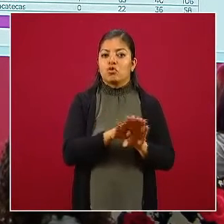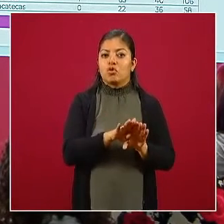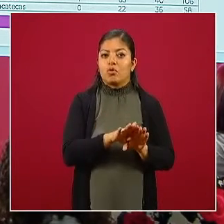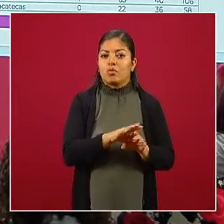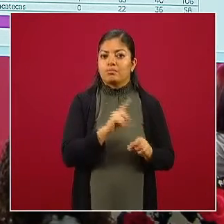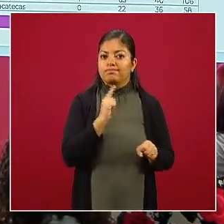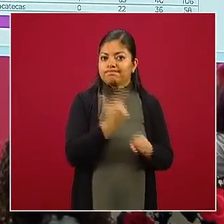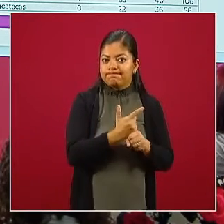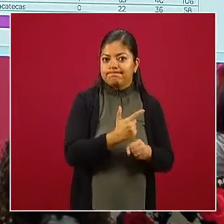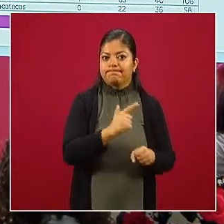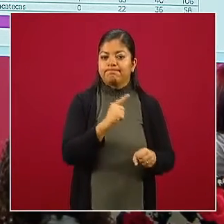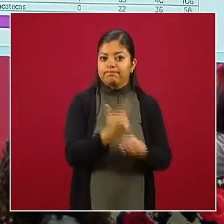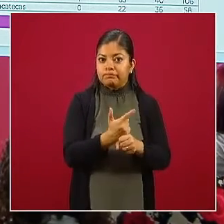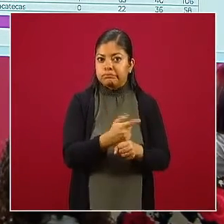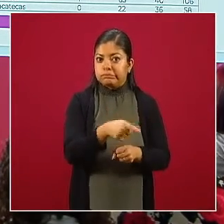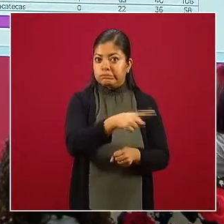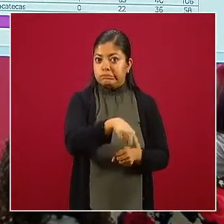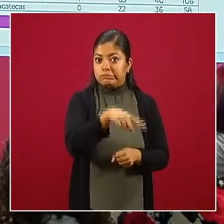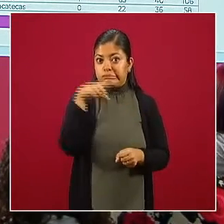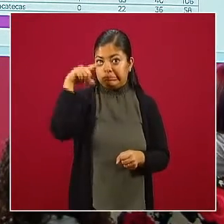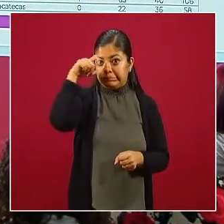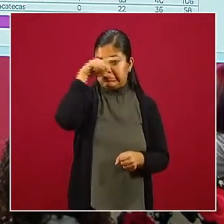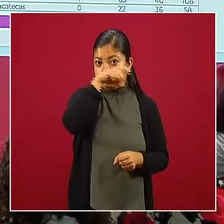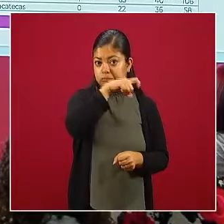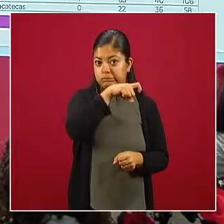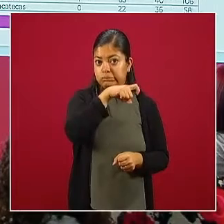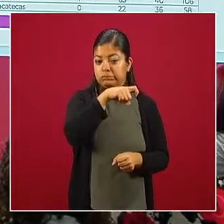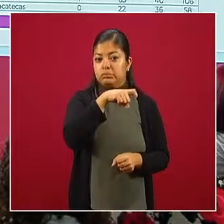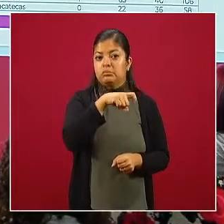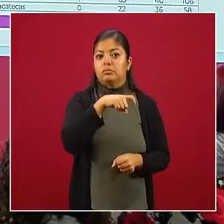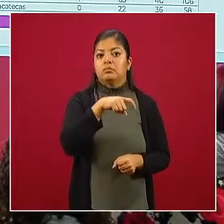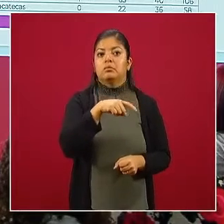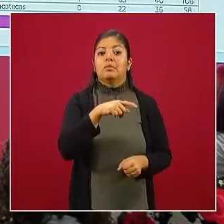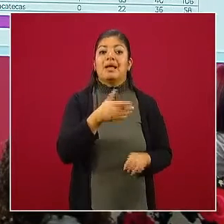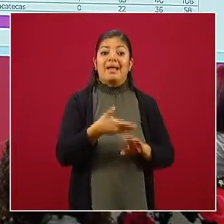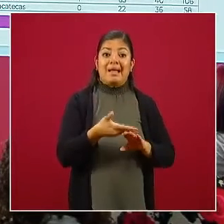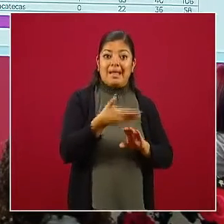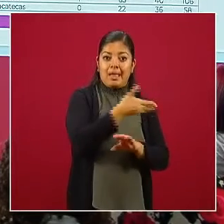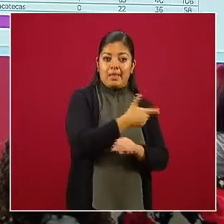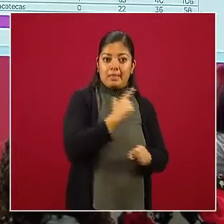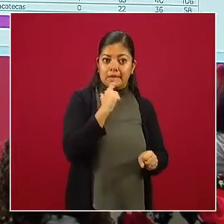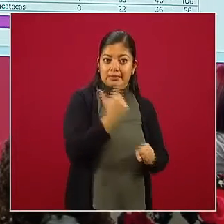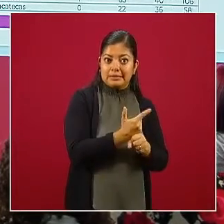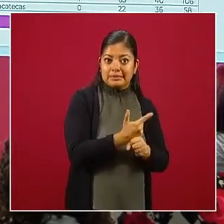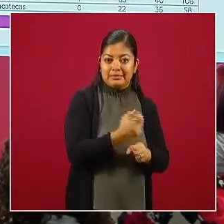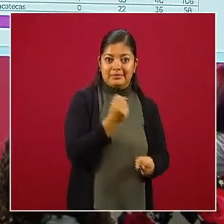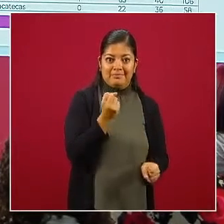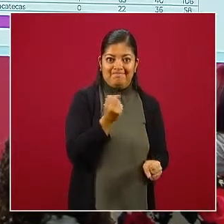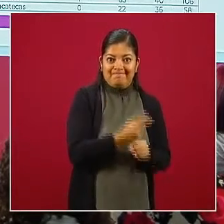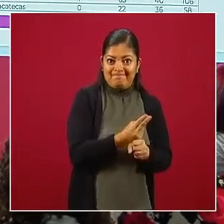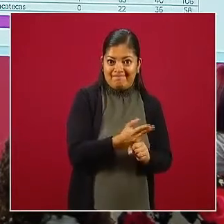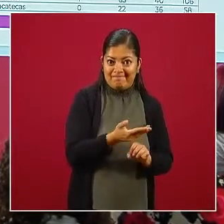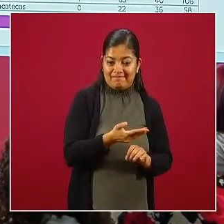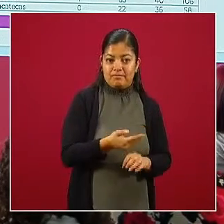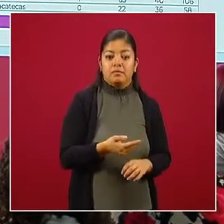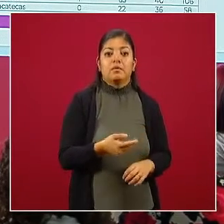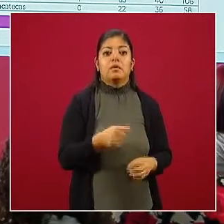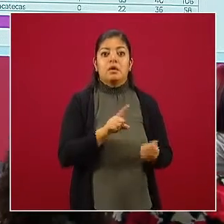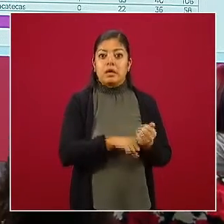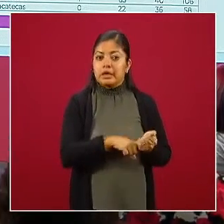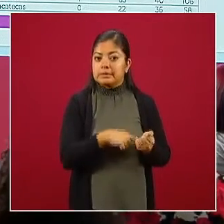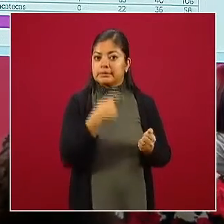personas en mayor riesgo de complicaciones, su detección temprana, su monitoreo